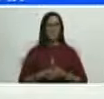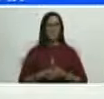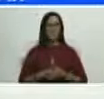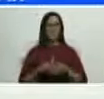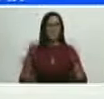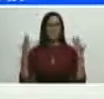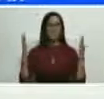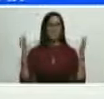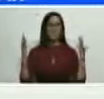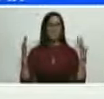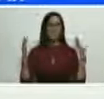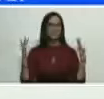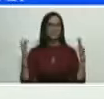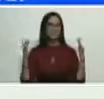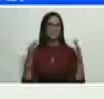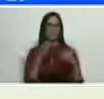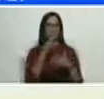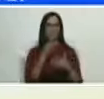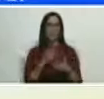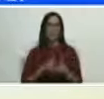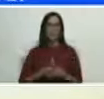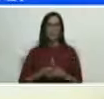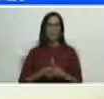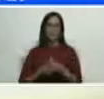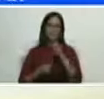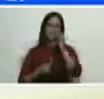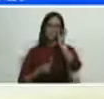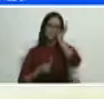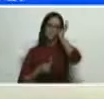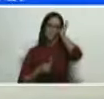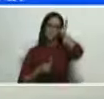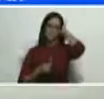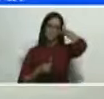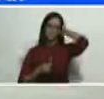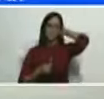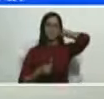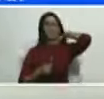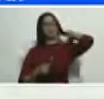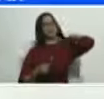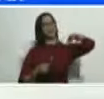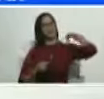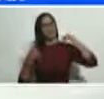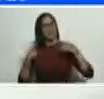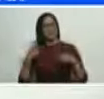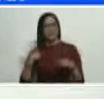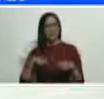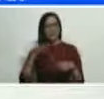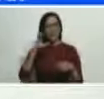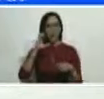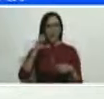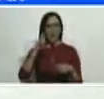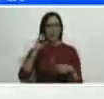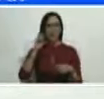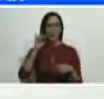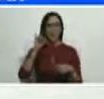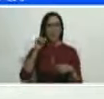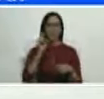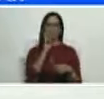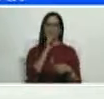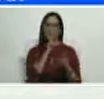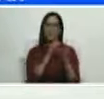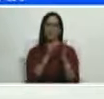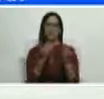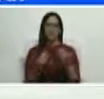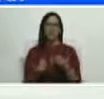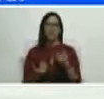yaracuy Bueno también tenemos a eloina eloina montilla ese apellido De dónde viene